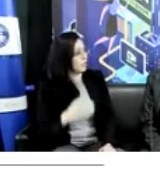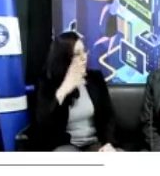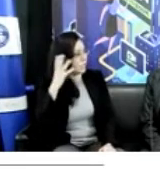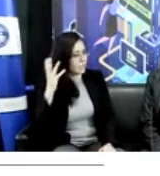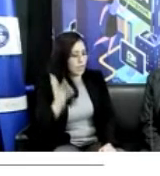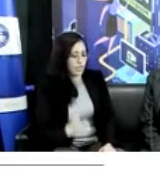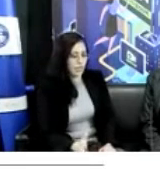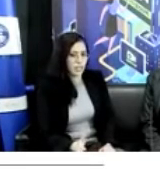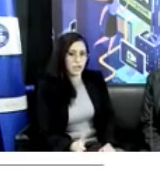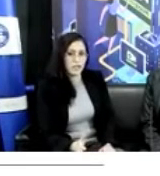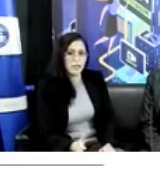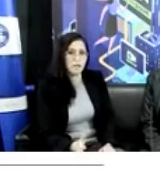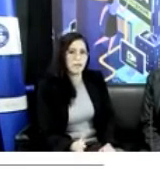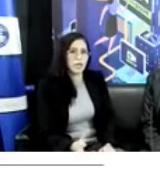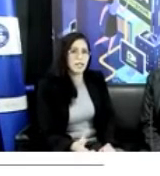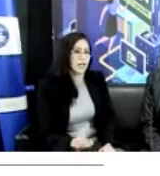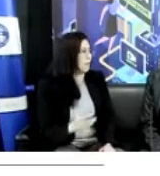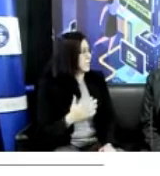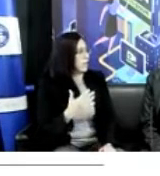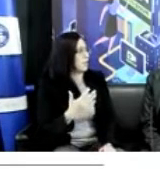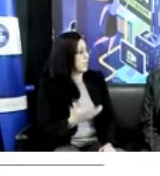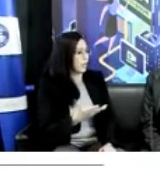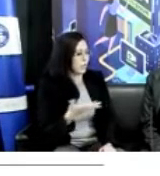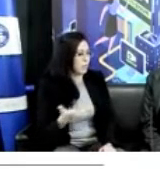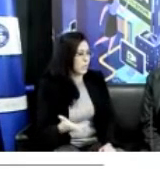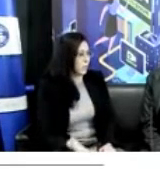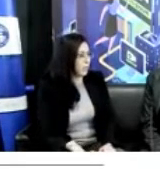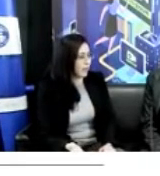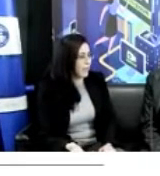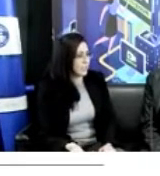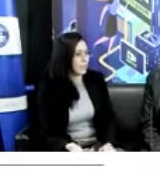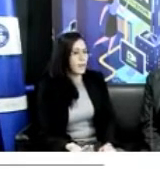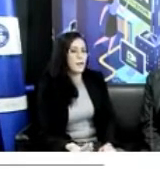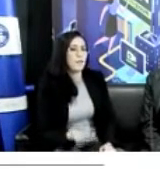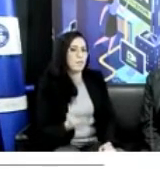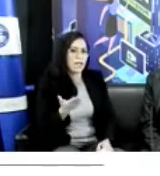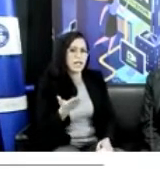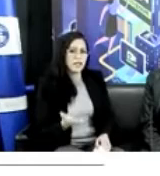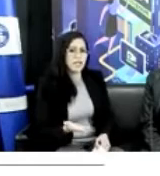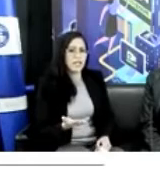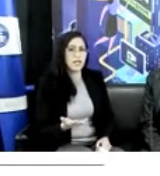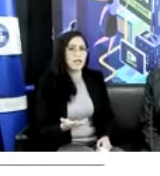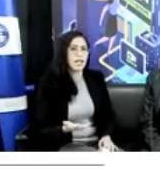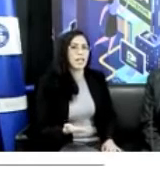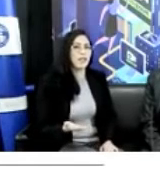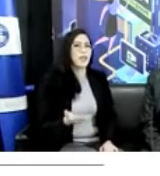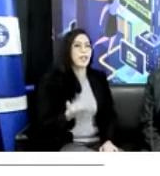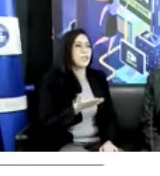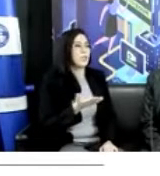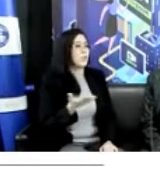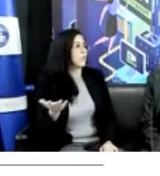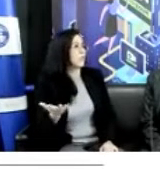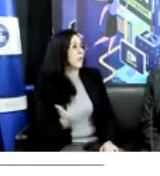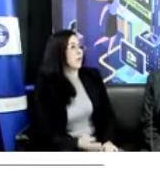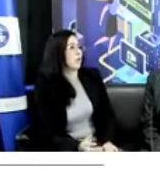o incluso de estas situaciones de emociones agradables cuando nos encontramos en alguna fiesta y poder entonces tener una idea, ¿no? De que